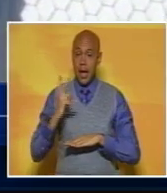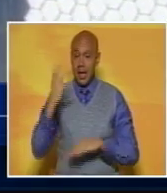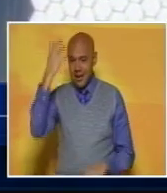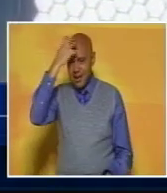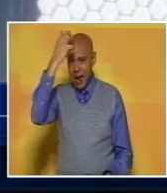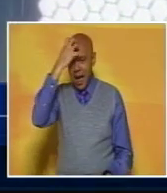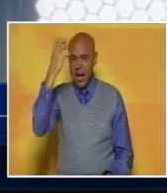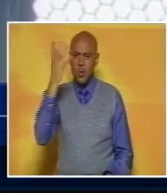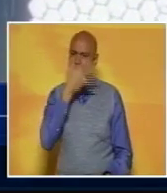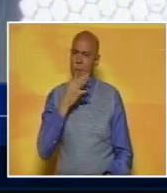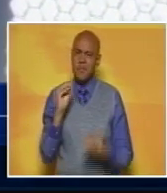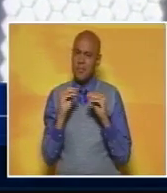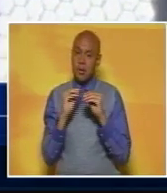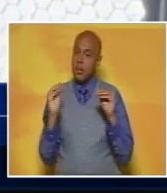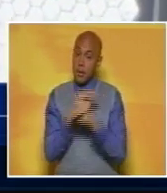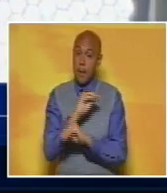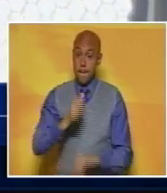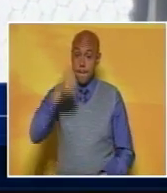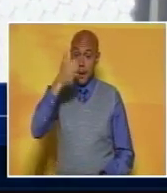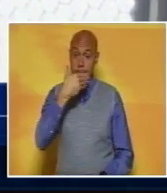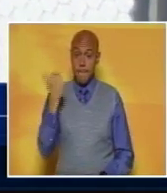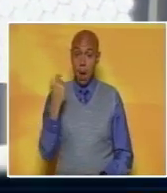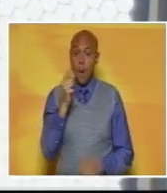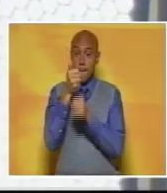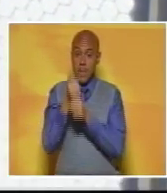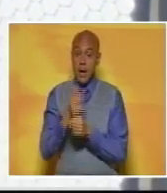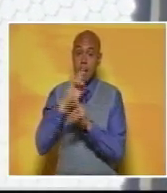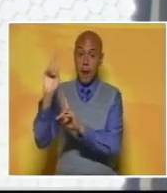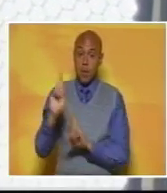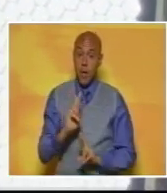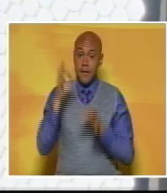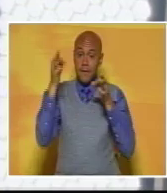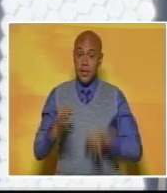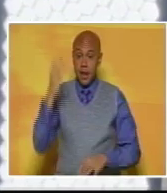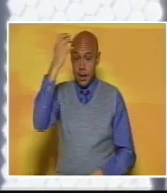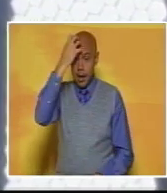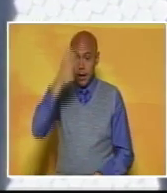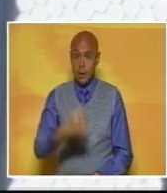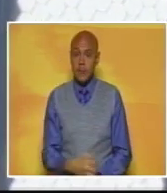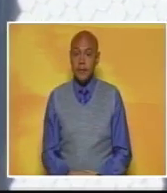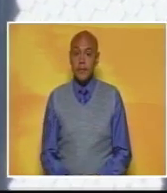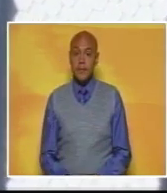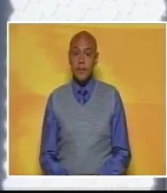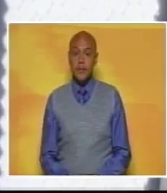al apartamento y se espera aún la respuesta de los duques.